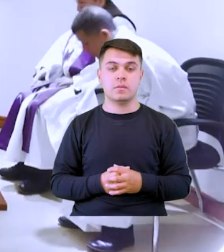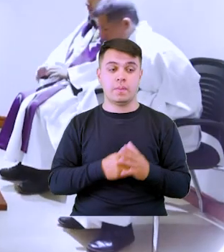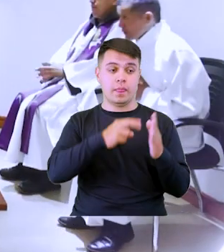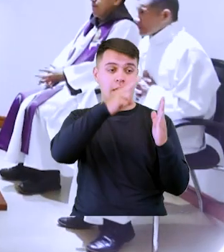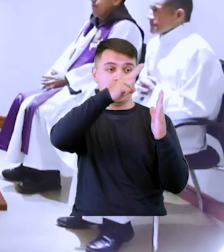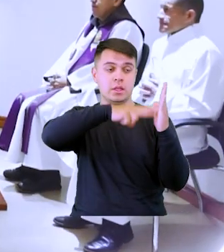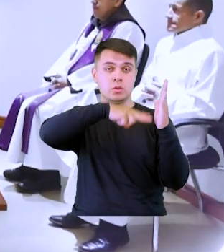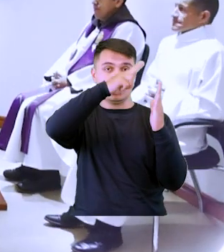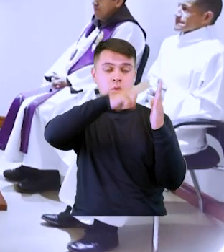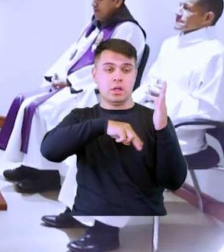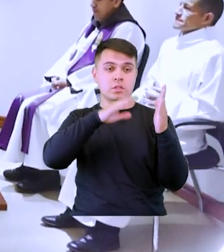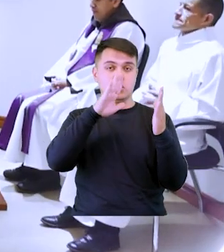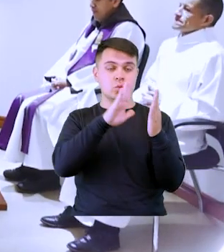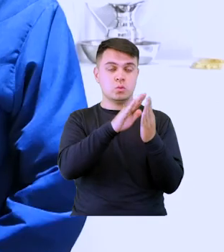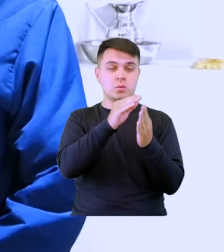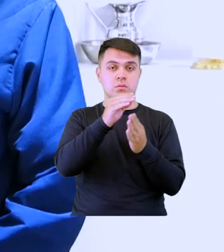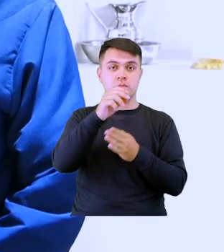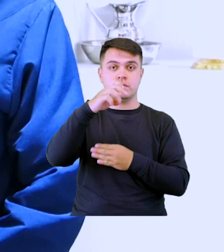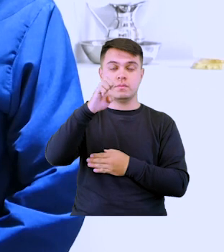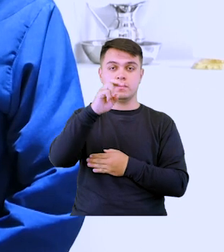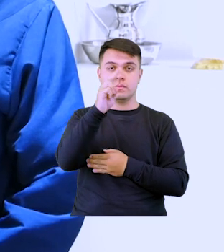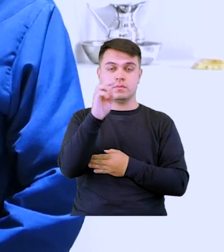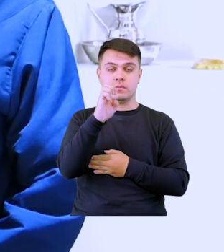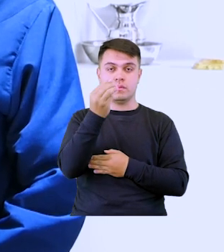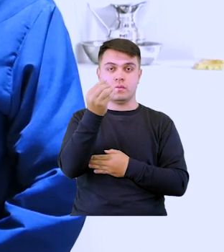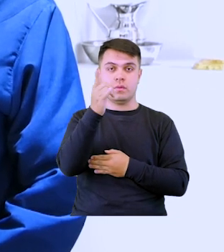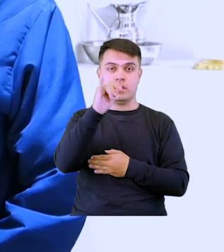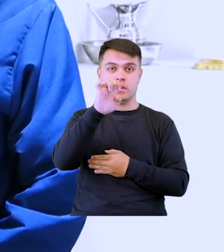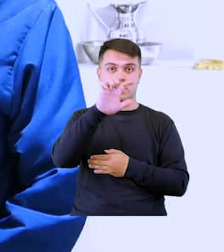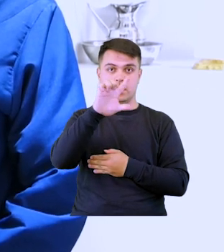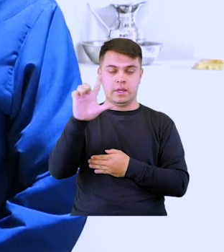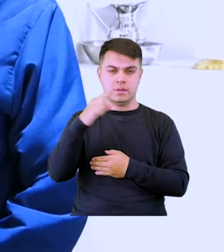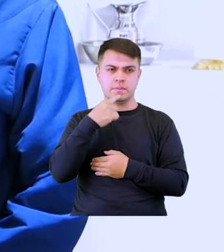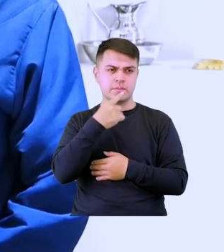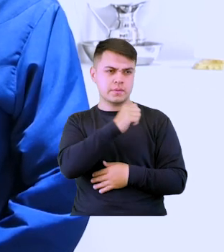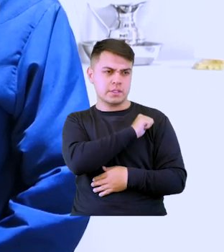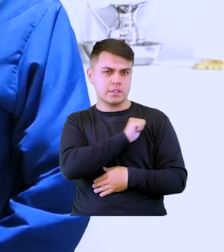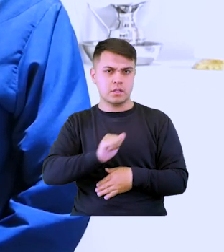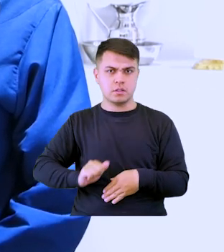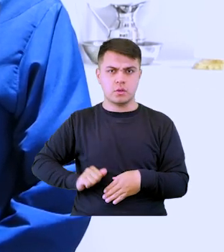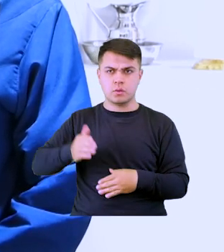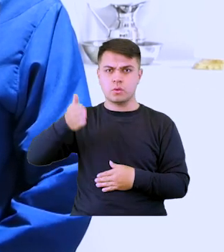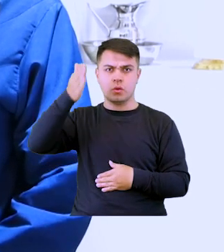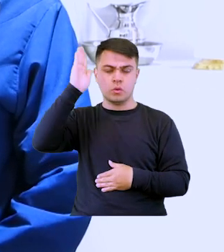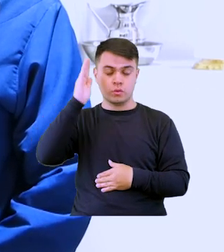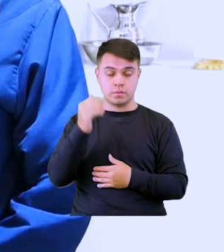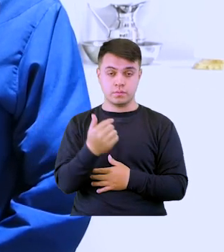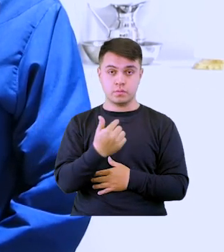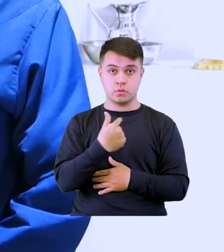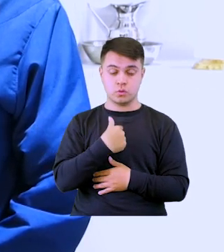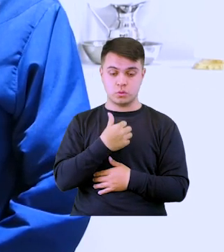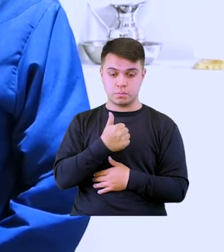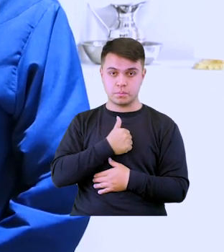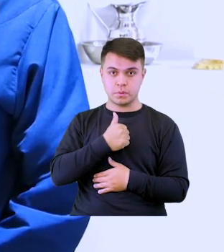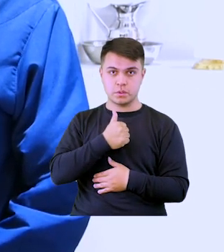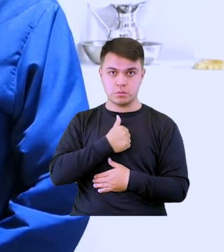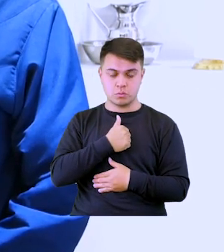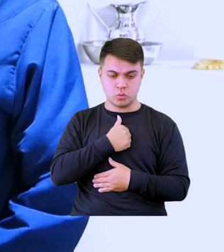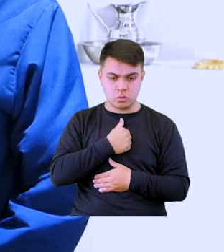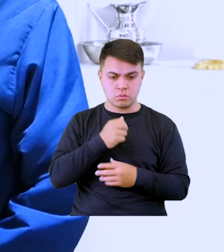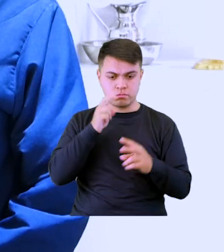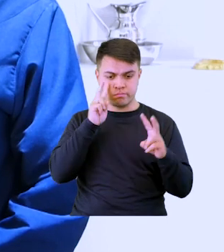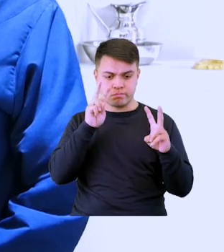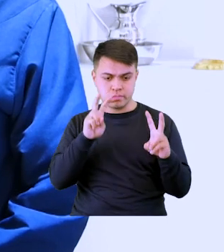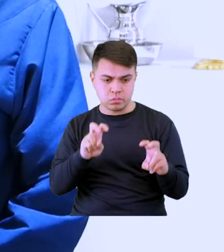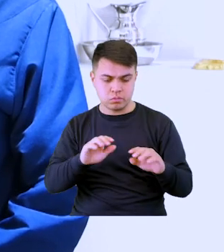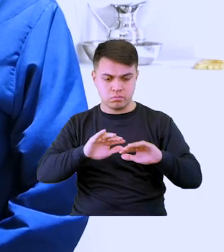Lectura de la profecía de Ezequiel. Esto dice el Señor Dios: yo mismo abriré sus sepulcros